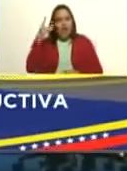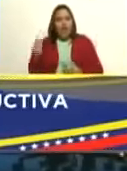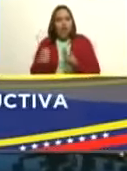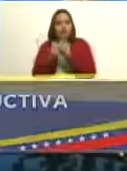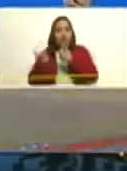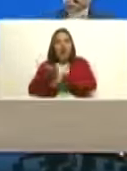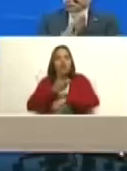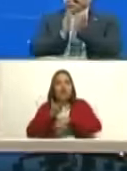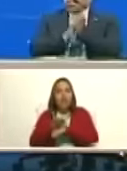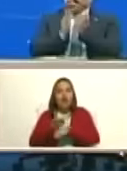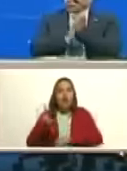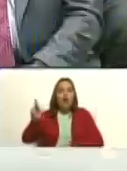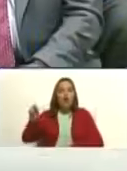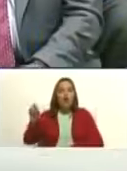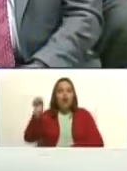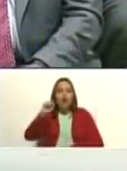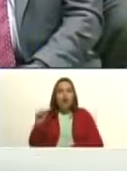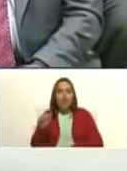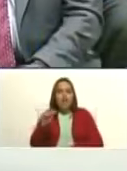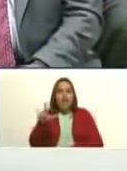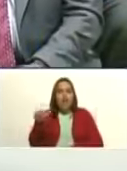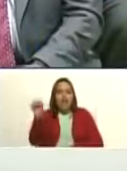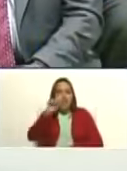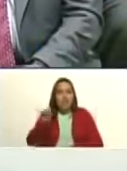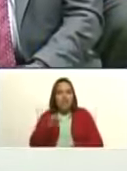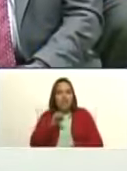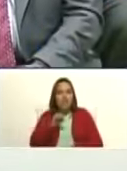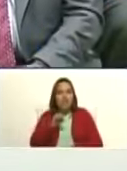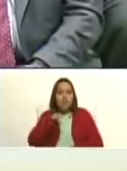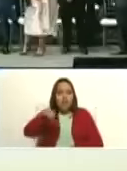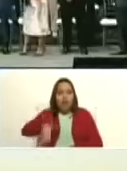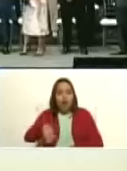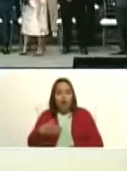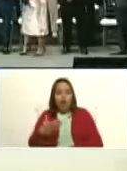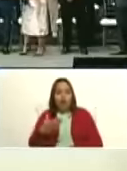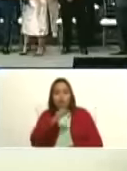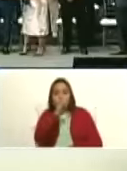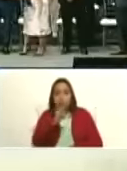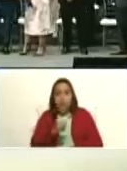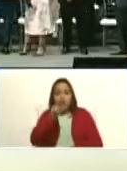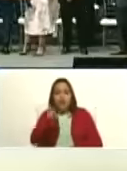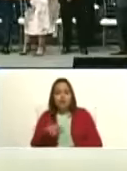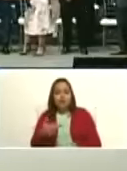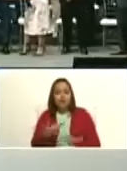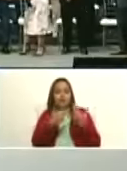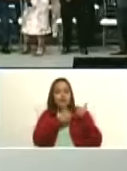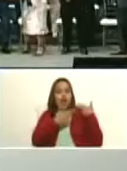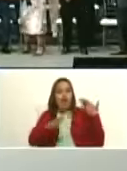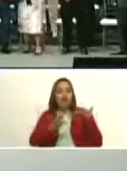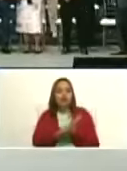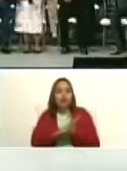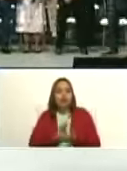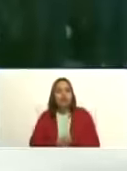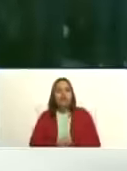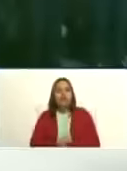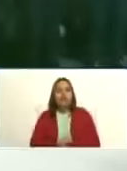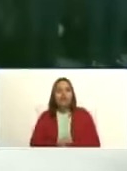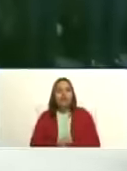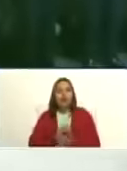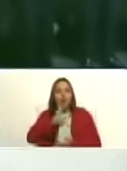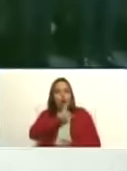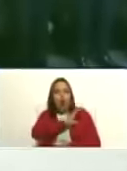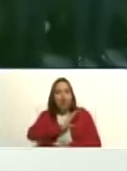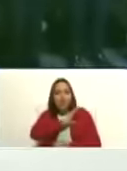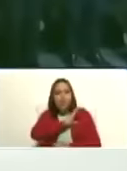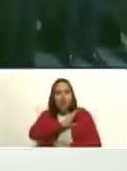Manuel Rosales, junto a las autoridades del Consejo Legislativo, junto a